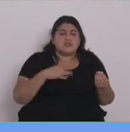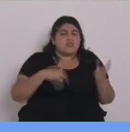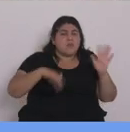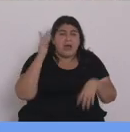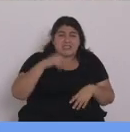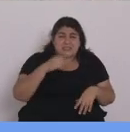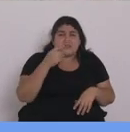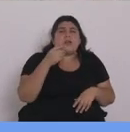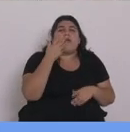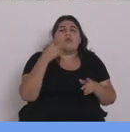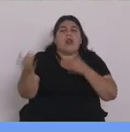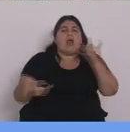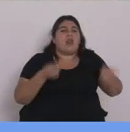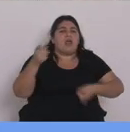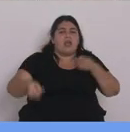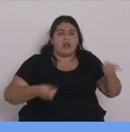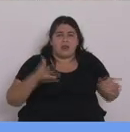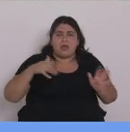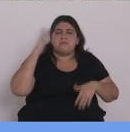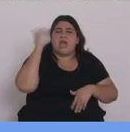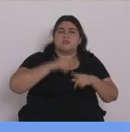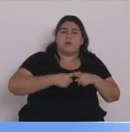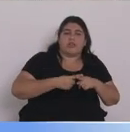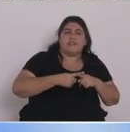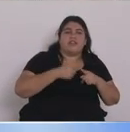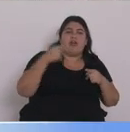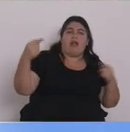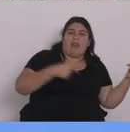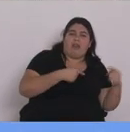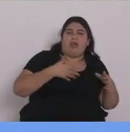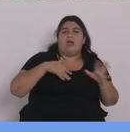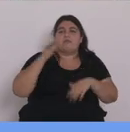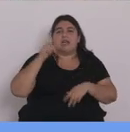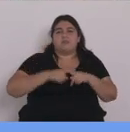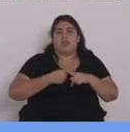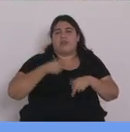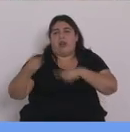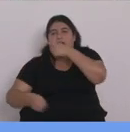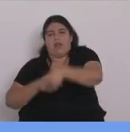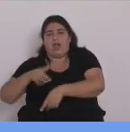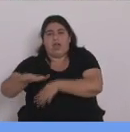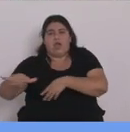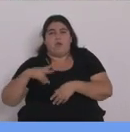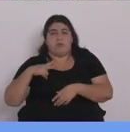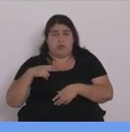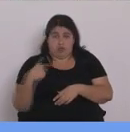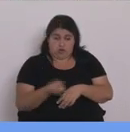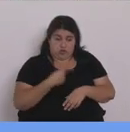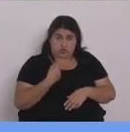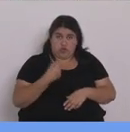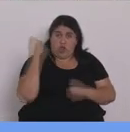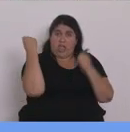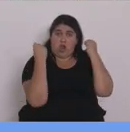gusta es descalificar. El privado a los políticos a los privados. Acá alguien crece económicamente, parece que